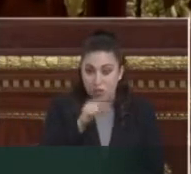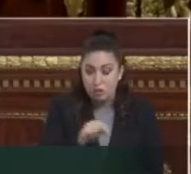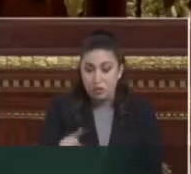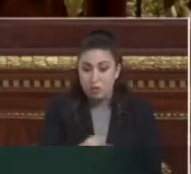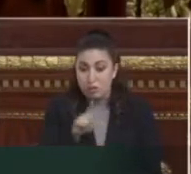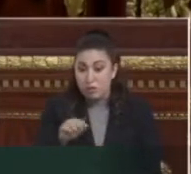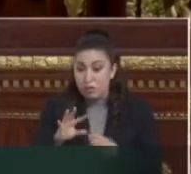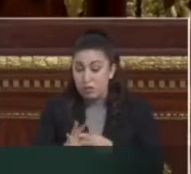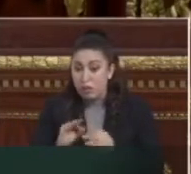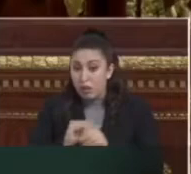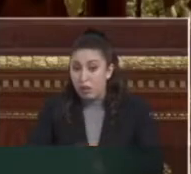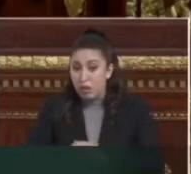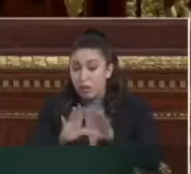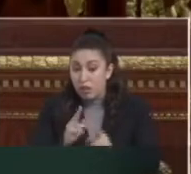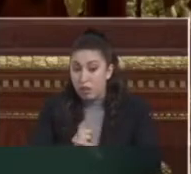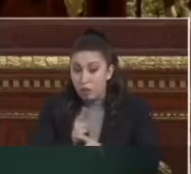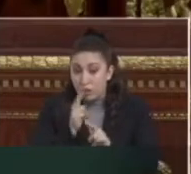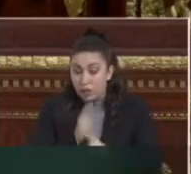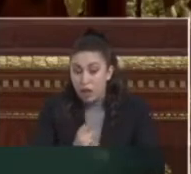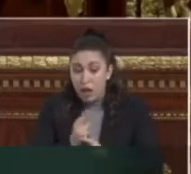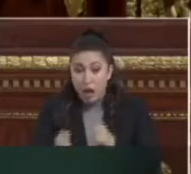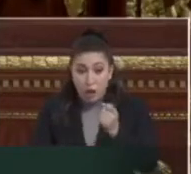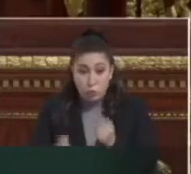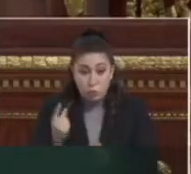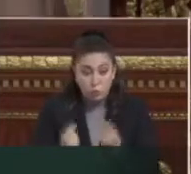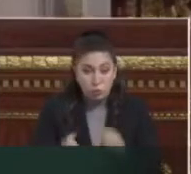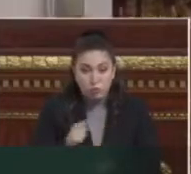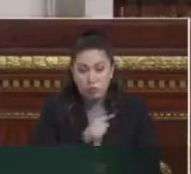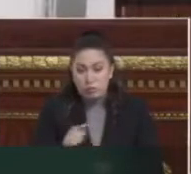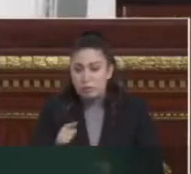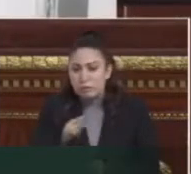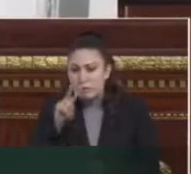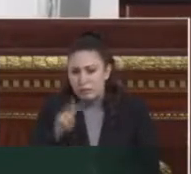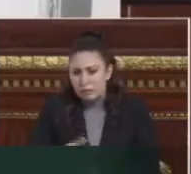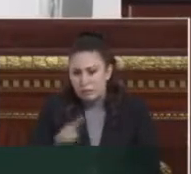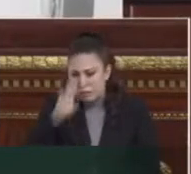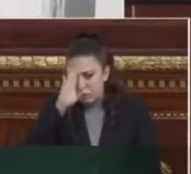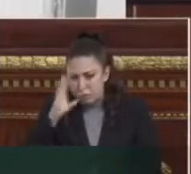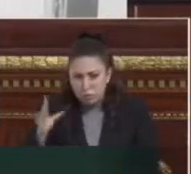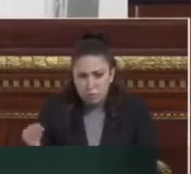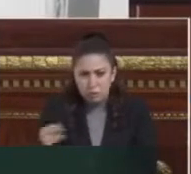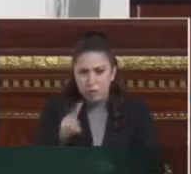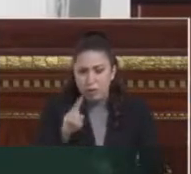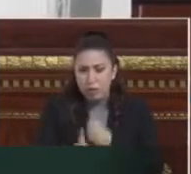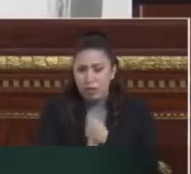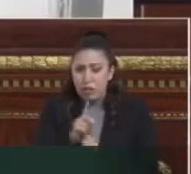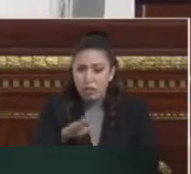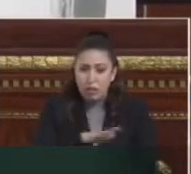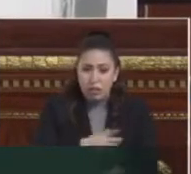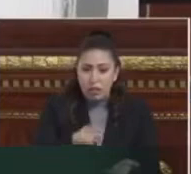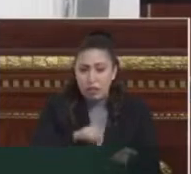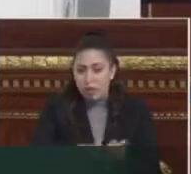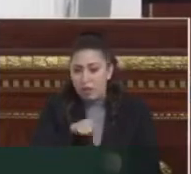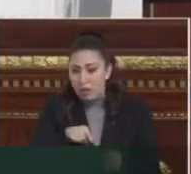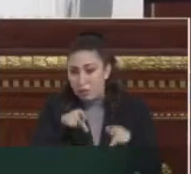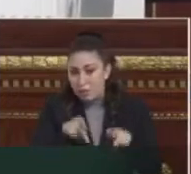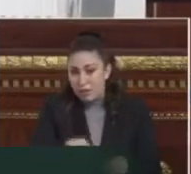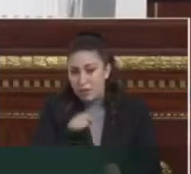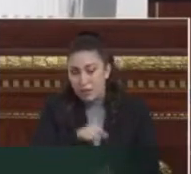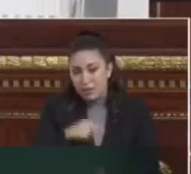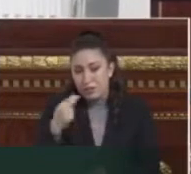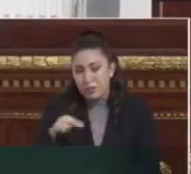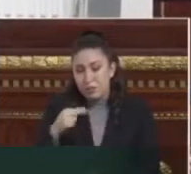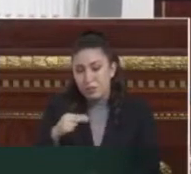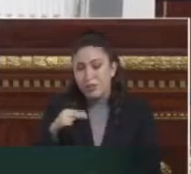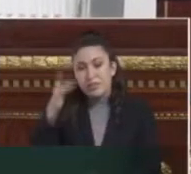Iztapalapa, Clara Marina Brugada Molina, para que informe de manera detallada lo acontecido en el Panteón Civil San Nicolás Tolentino y las acciones